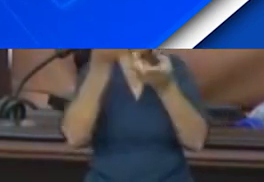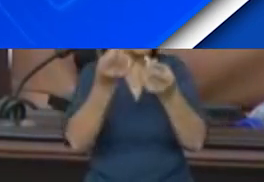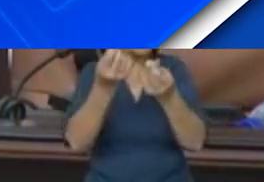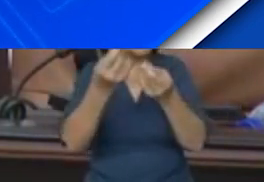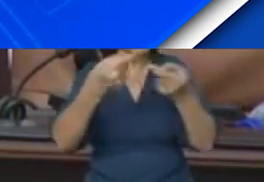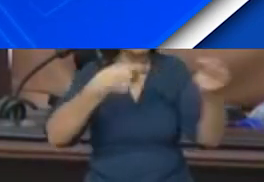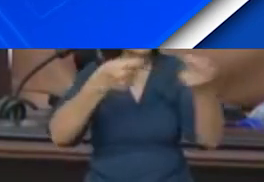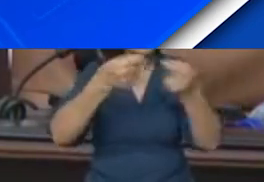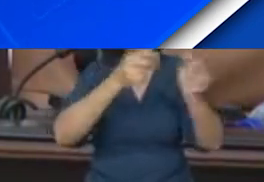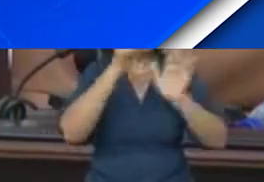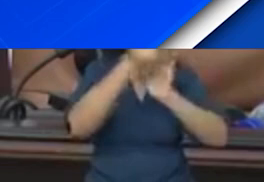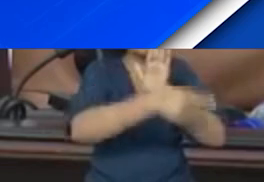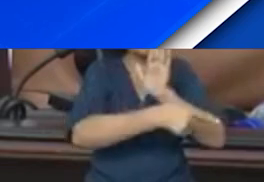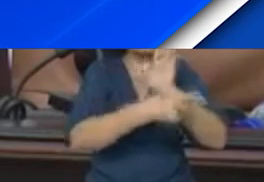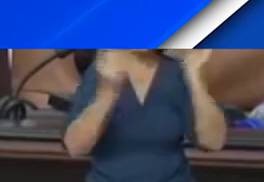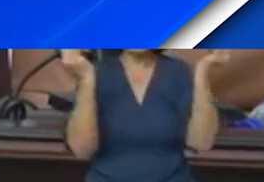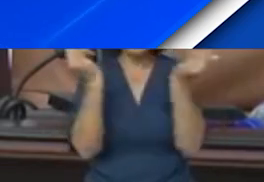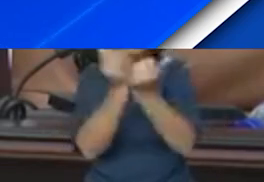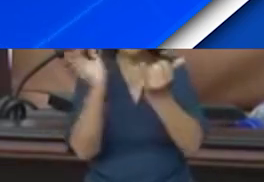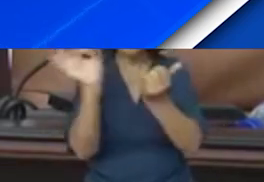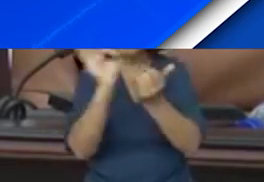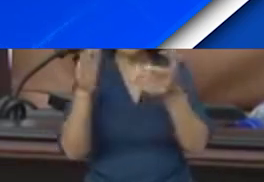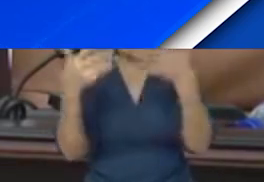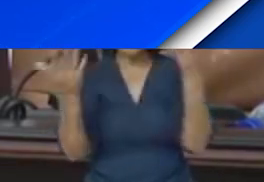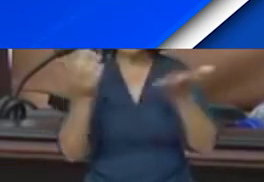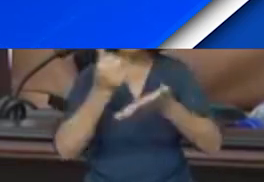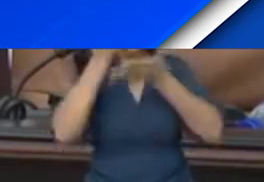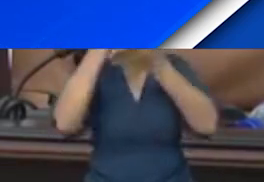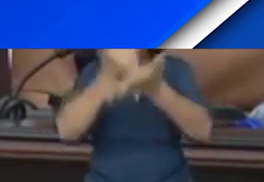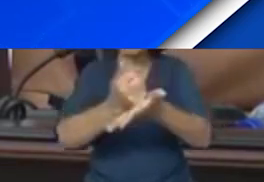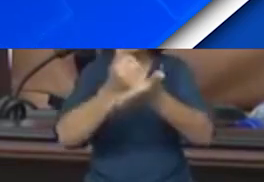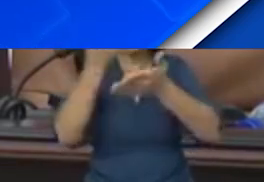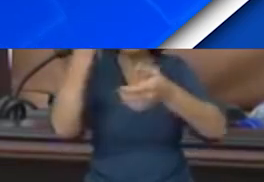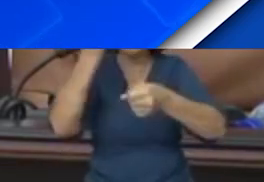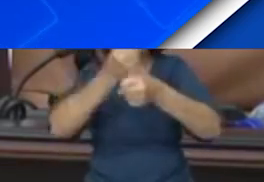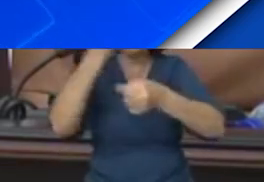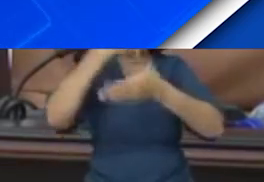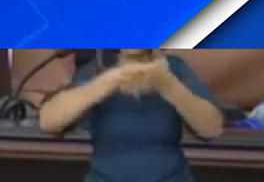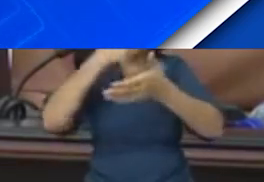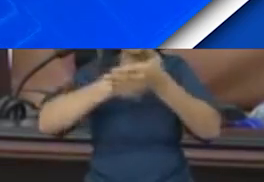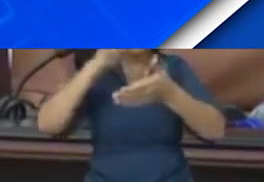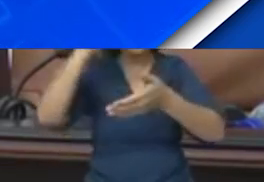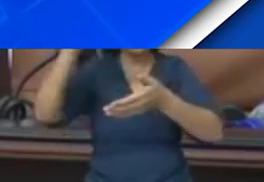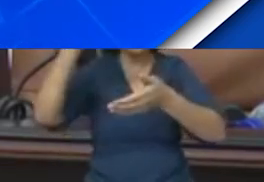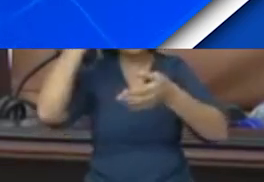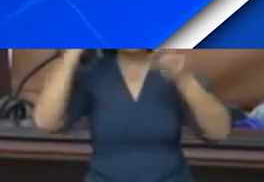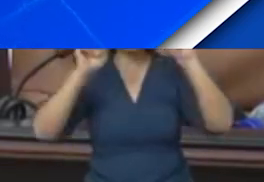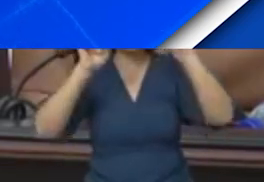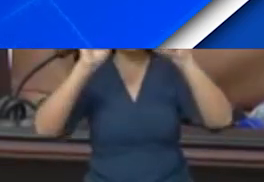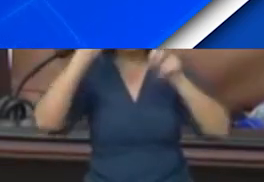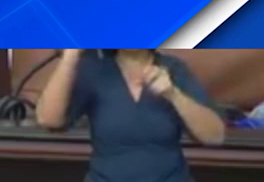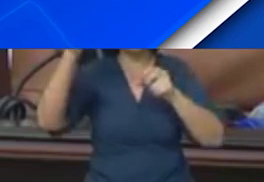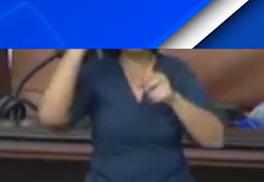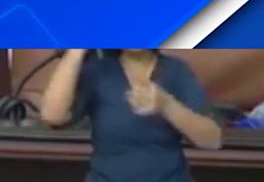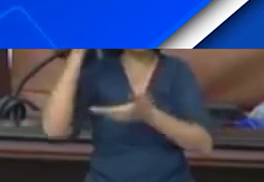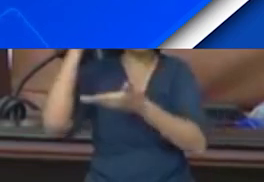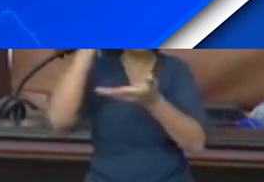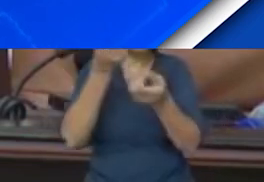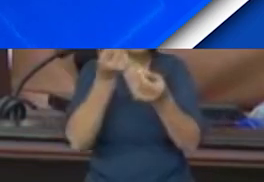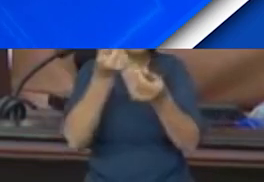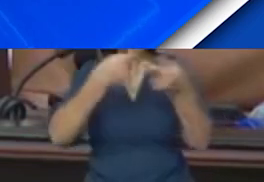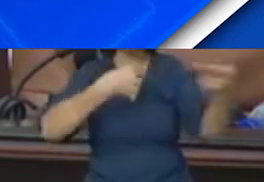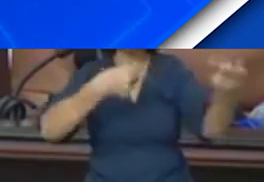al comercio exterior Asimismo contribuir a los esfuerzos gubernamentales en materia de políticas de inversión